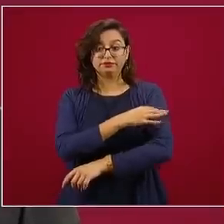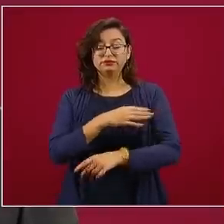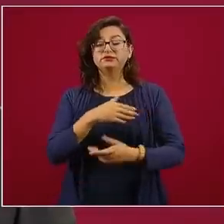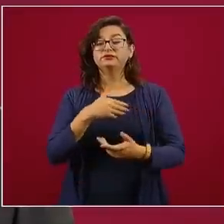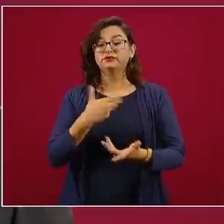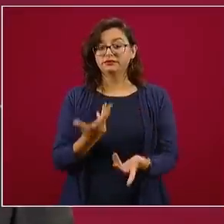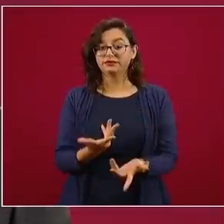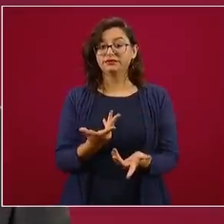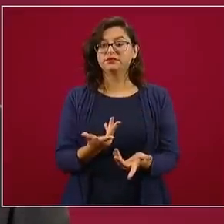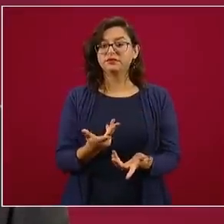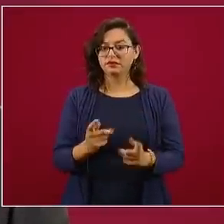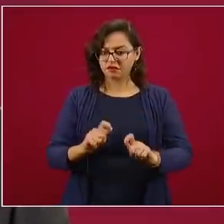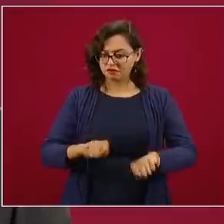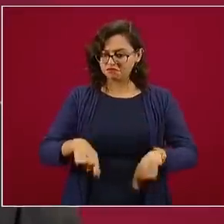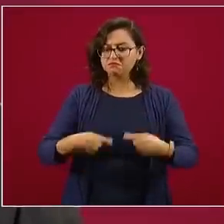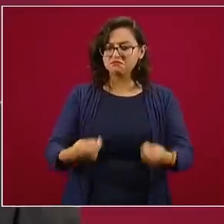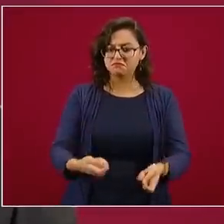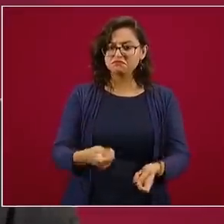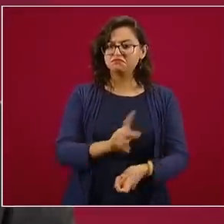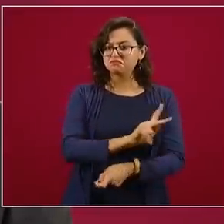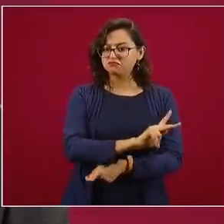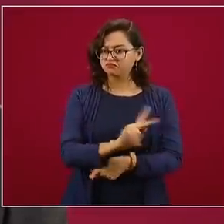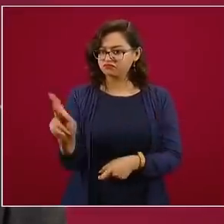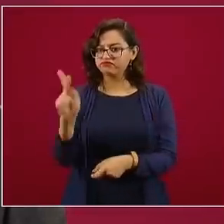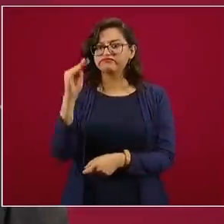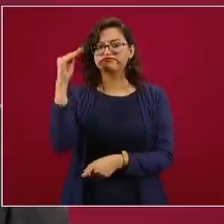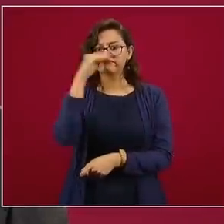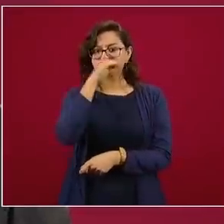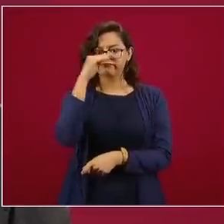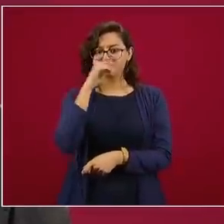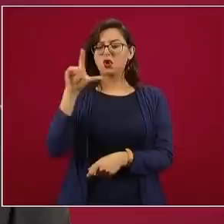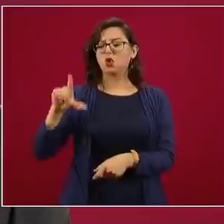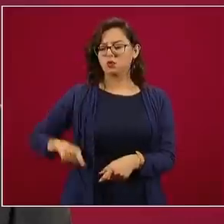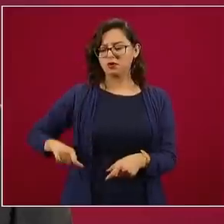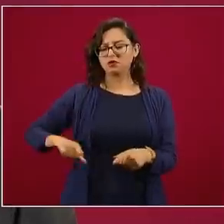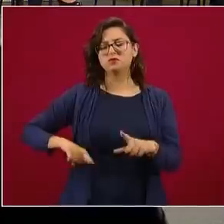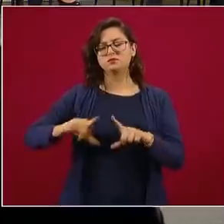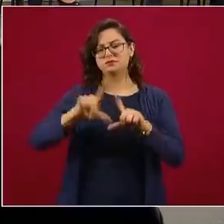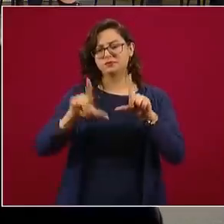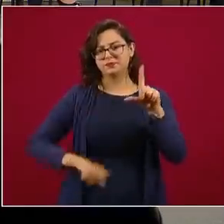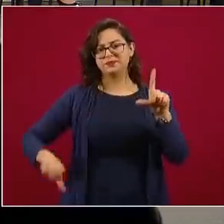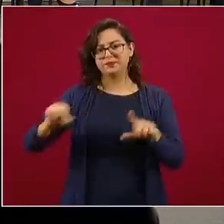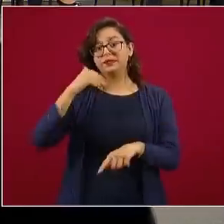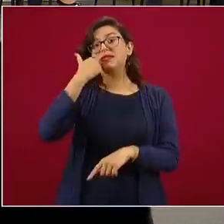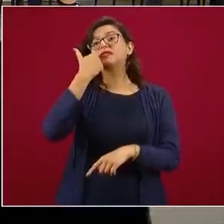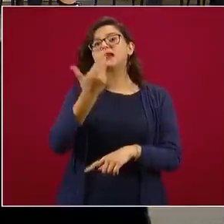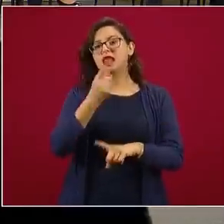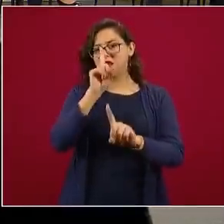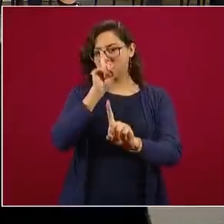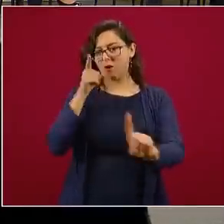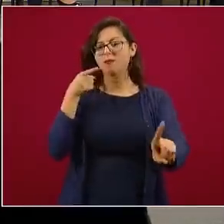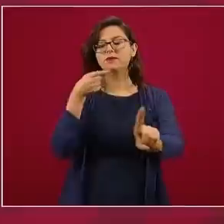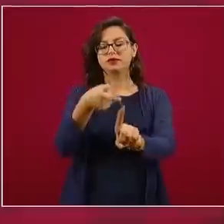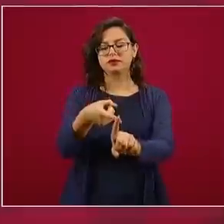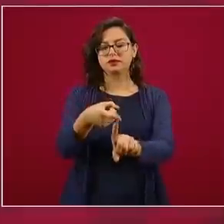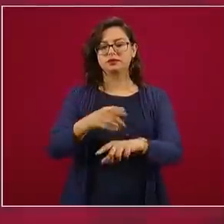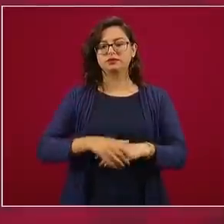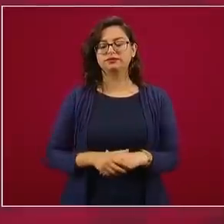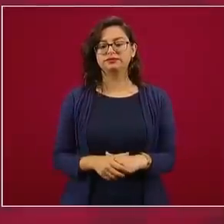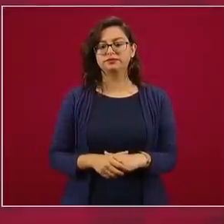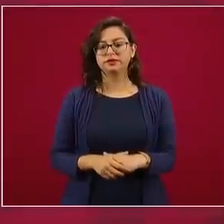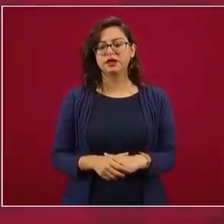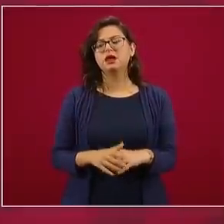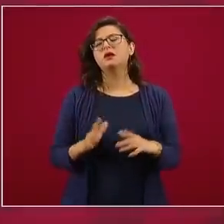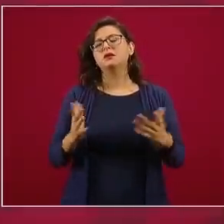forma universal y gratuita, porque es la disposición del Gobierno de México de lograrlo. Los